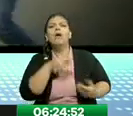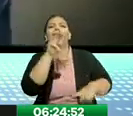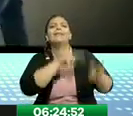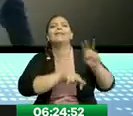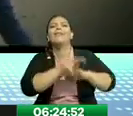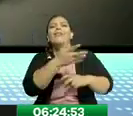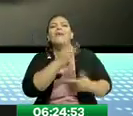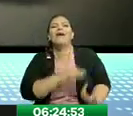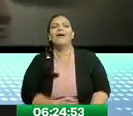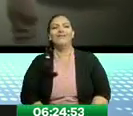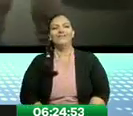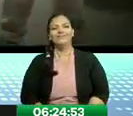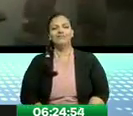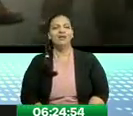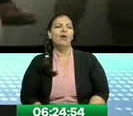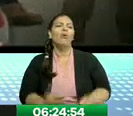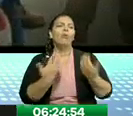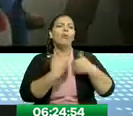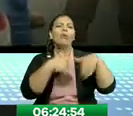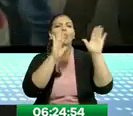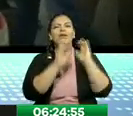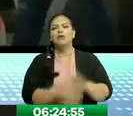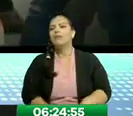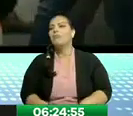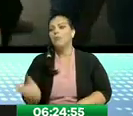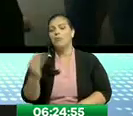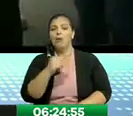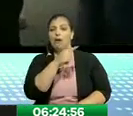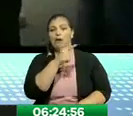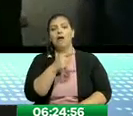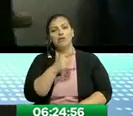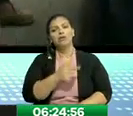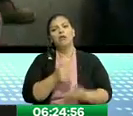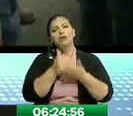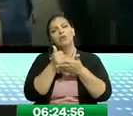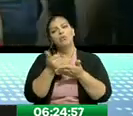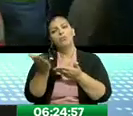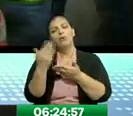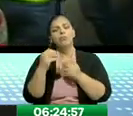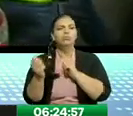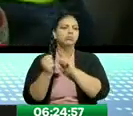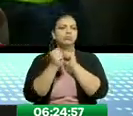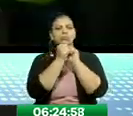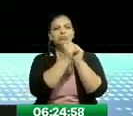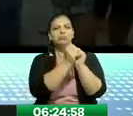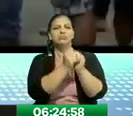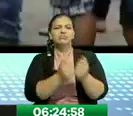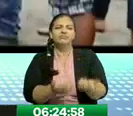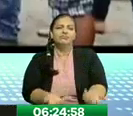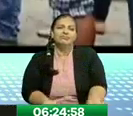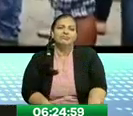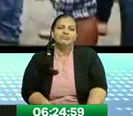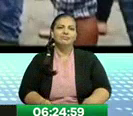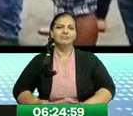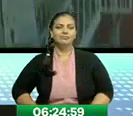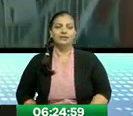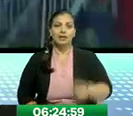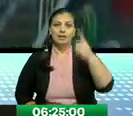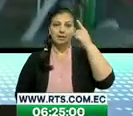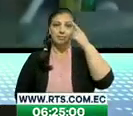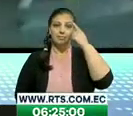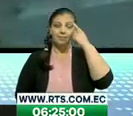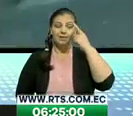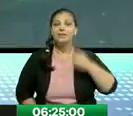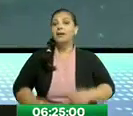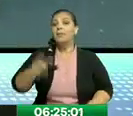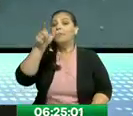de salvar, tratar de remediar esta situación, que como habíamos hablado, no solamente es el adicto, sino repercute